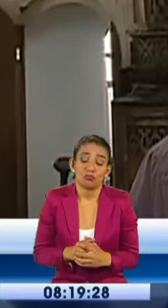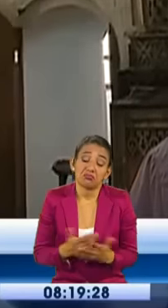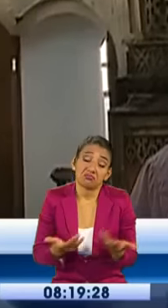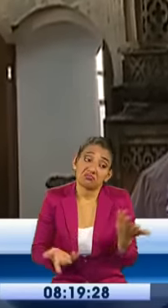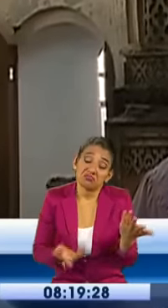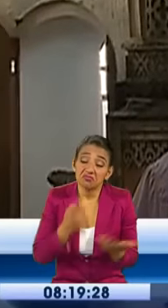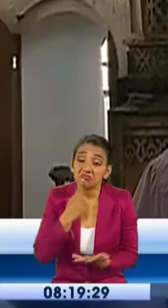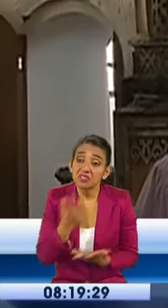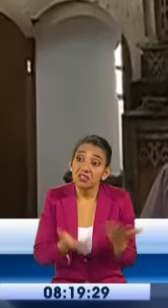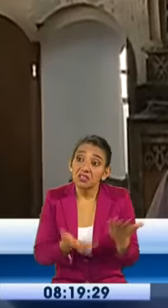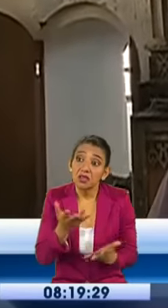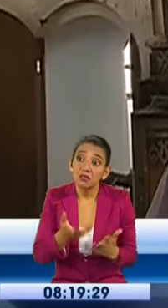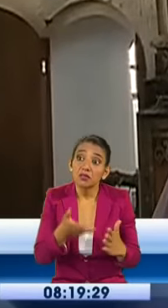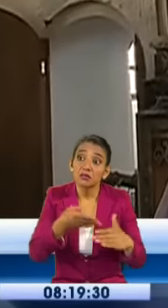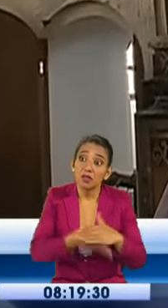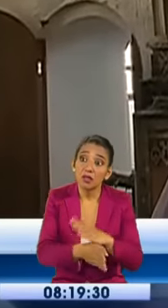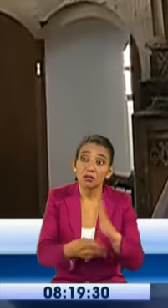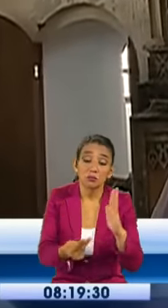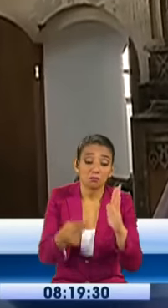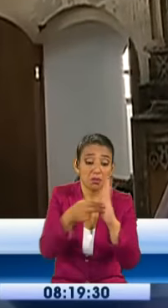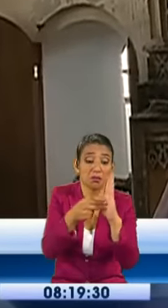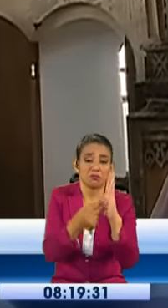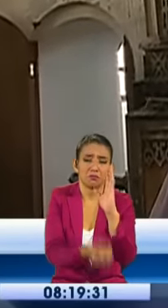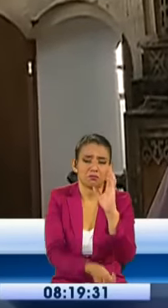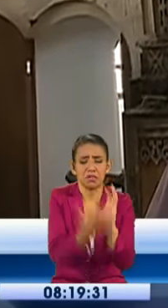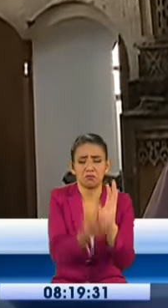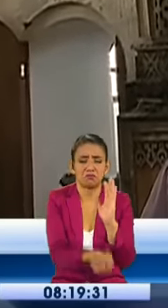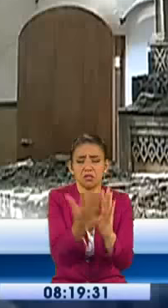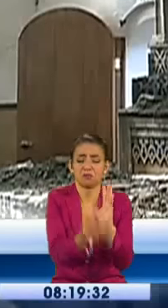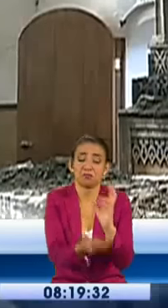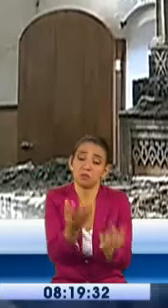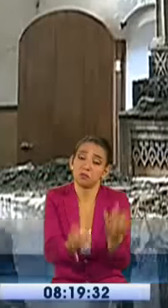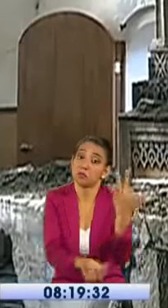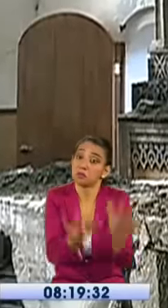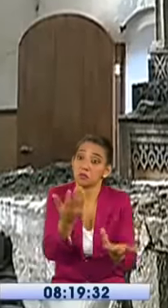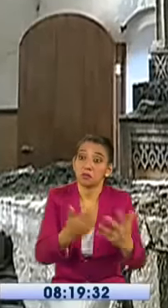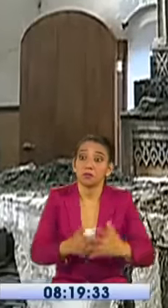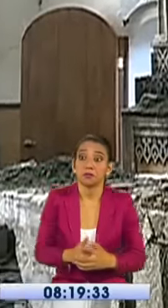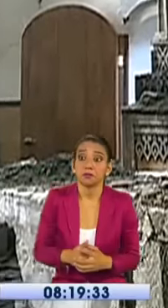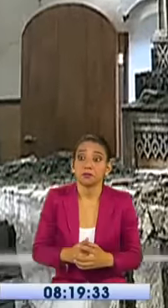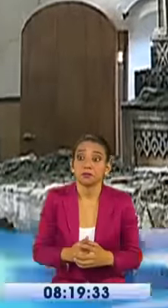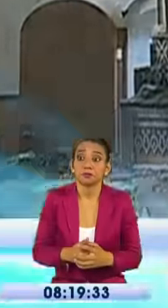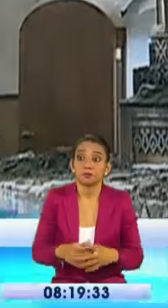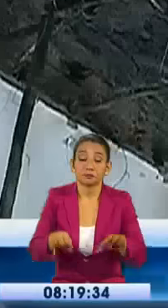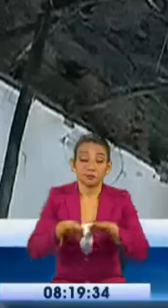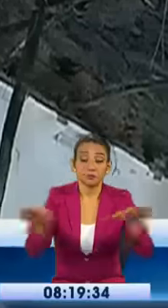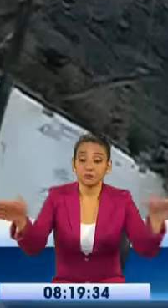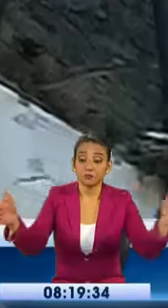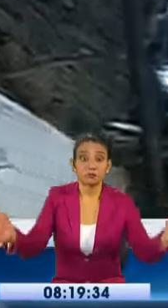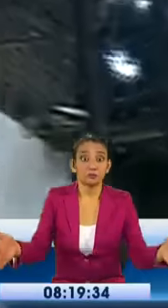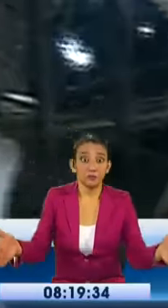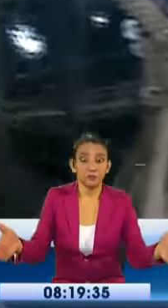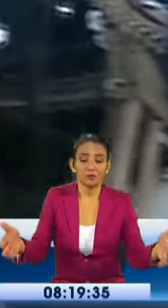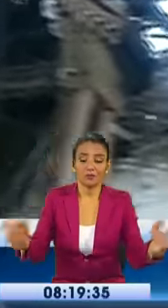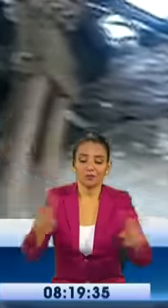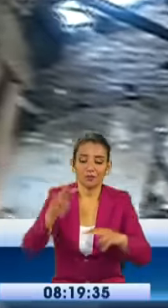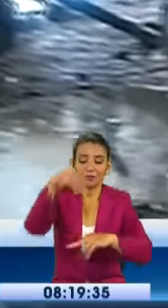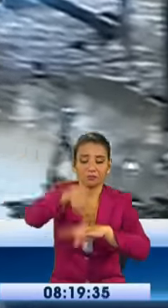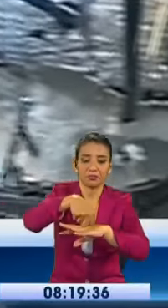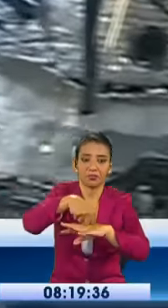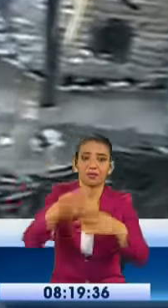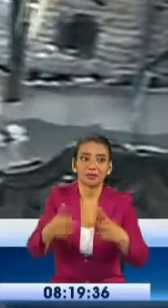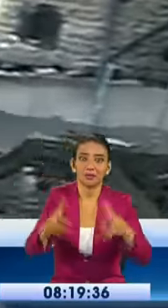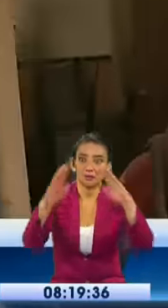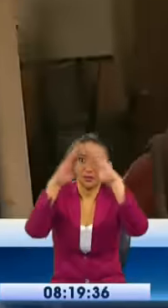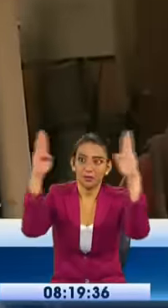es que posiblemente fue un cortocircuito. El altar quedó reducido a cenizas, al igual que el tumbado en ese sector